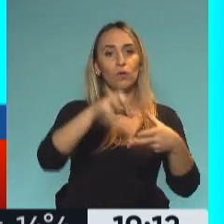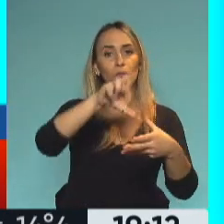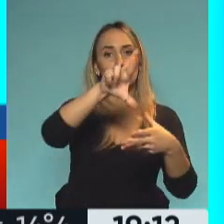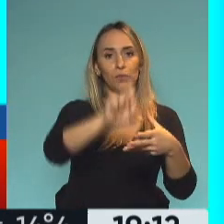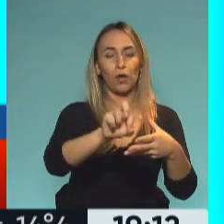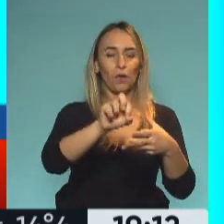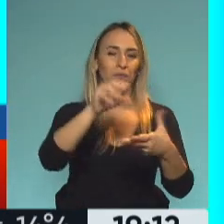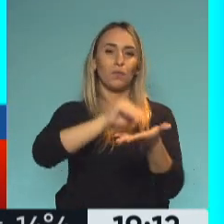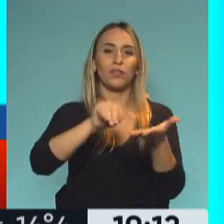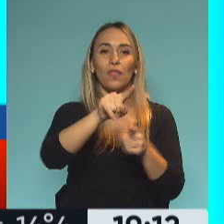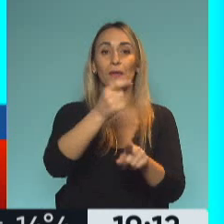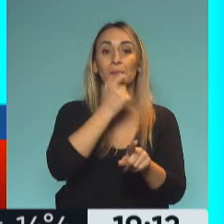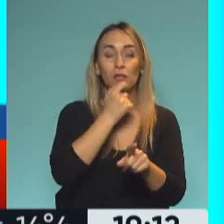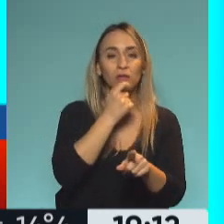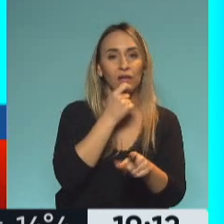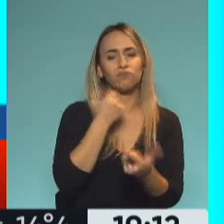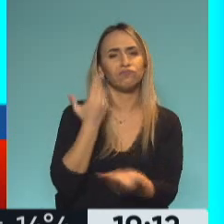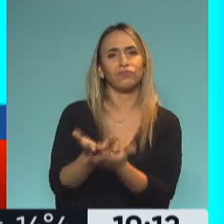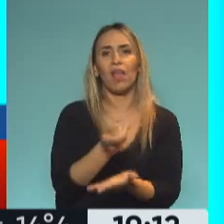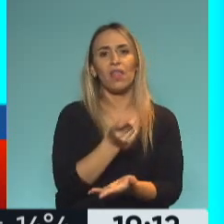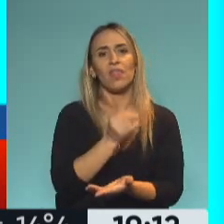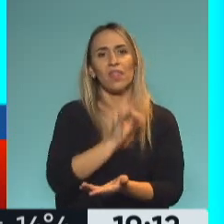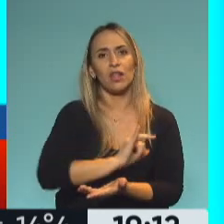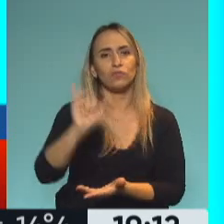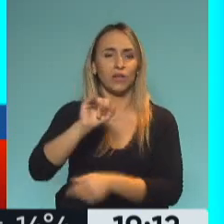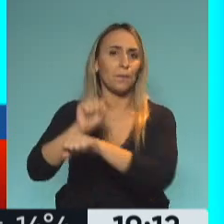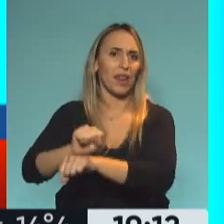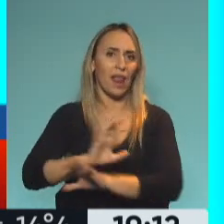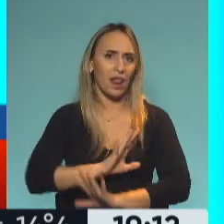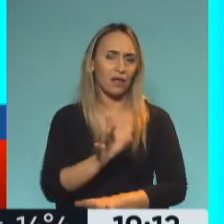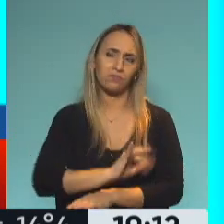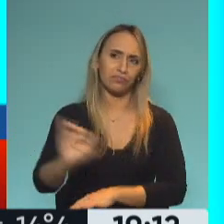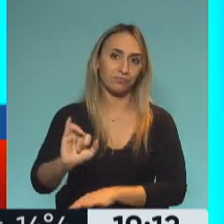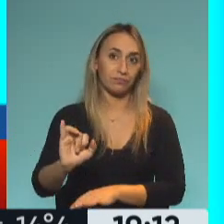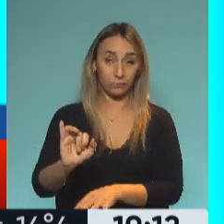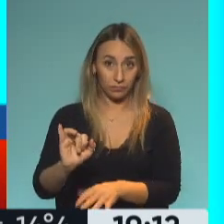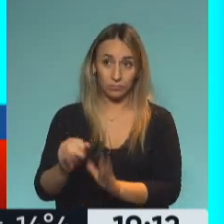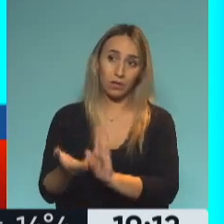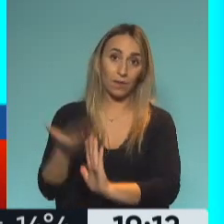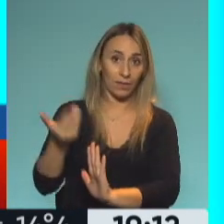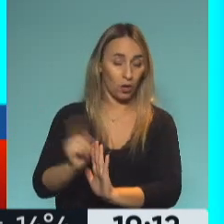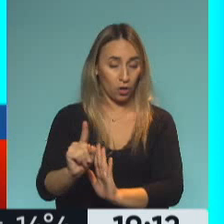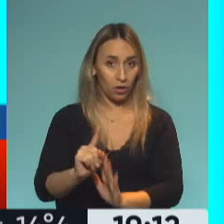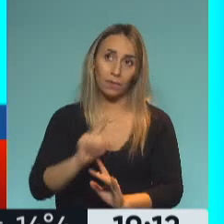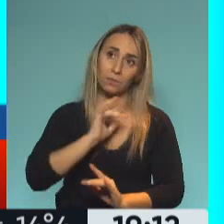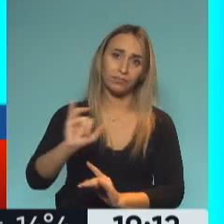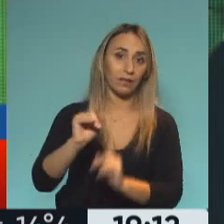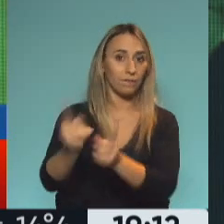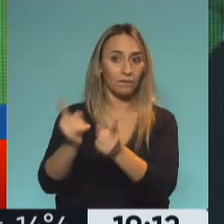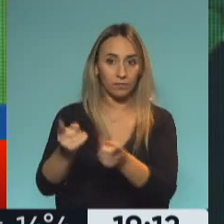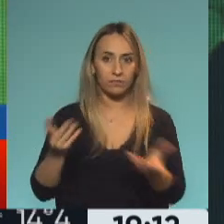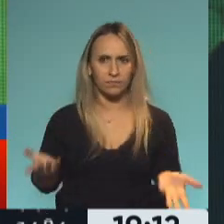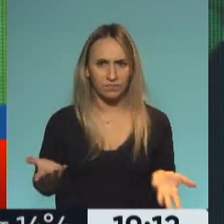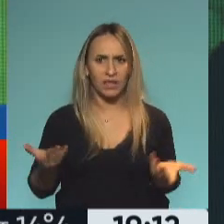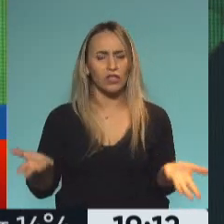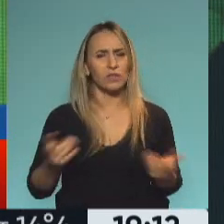de Mendoza, presentó una denuncia penal para que se investigue esto. Todavía no la retiró, aunque el hecho ya está aclarado. Así que hay como dos universos. ¿Quiénes denuncian, quienes